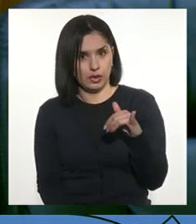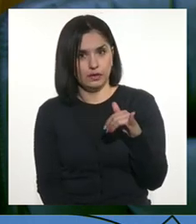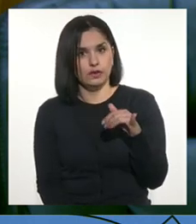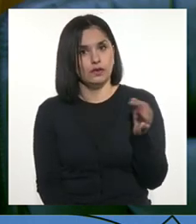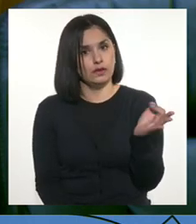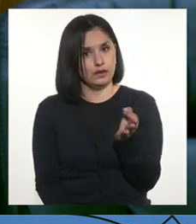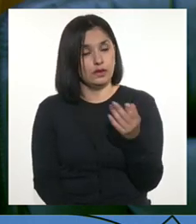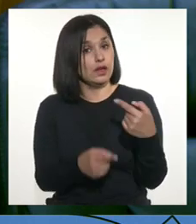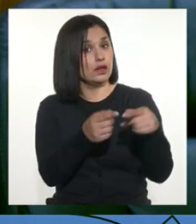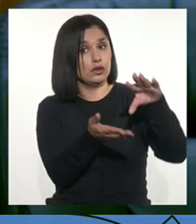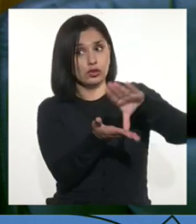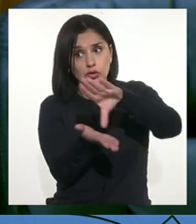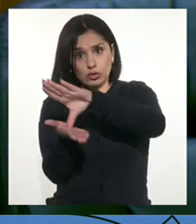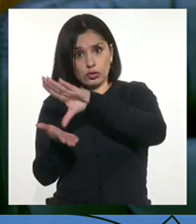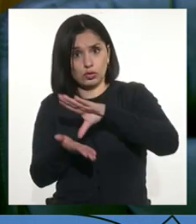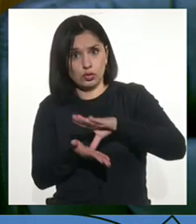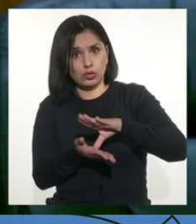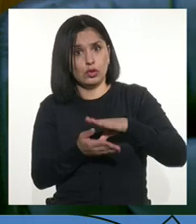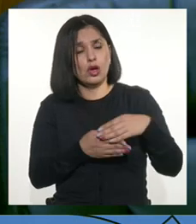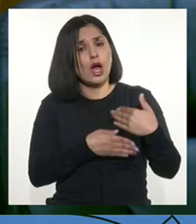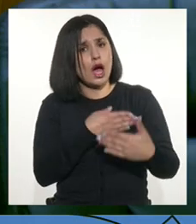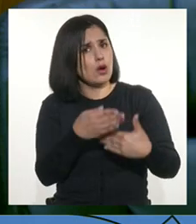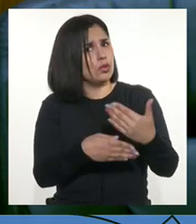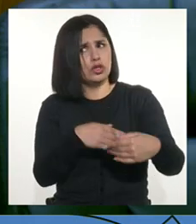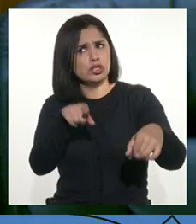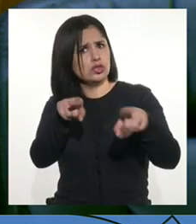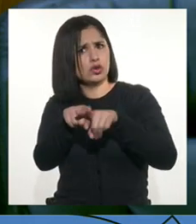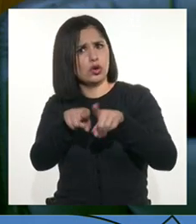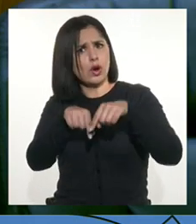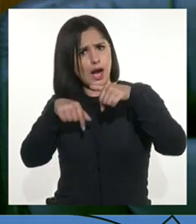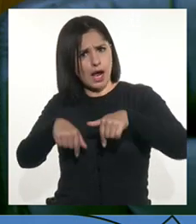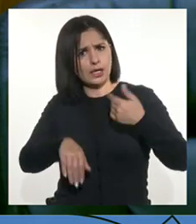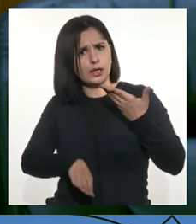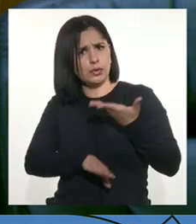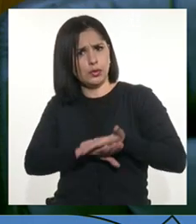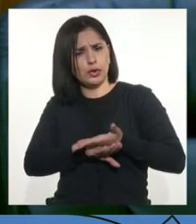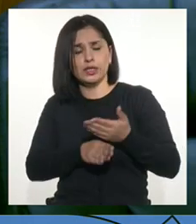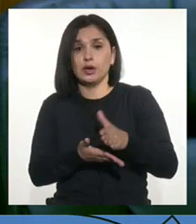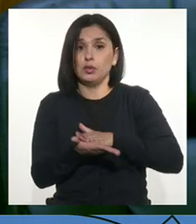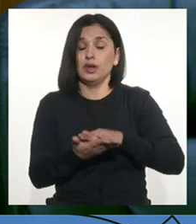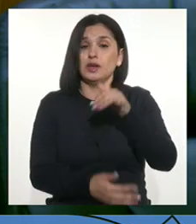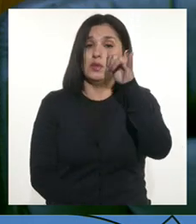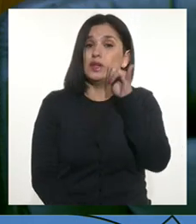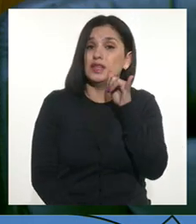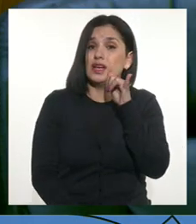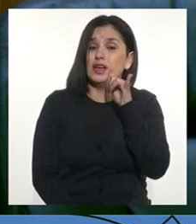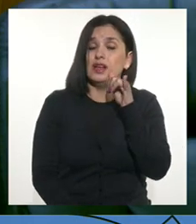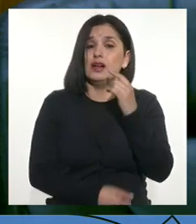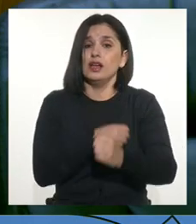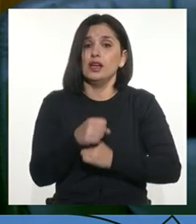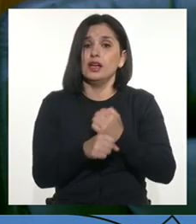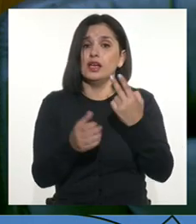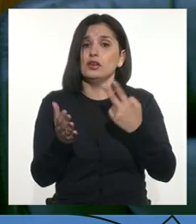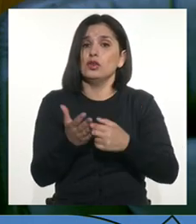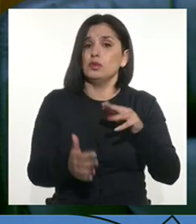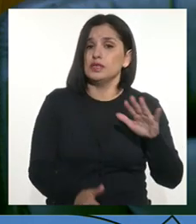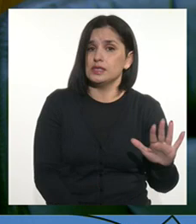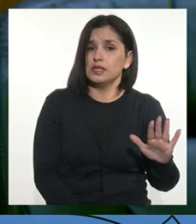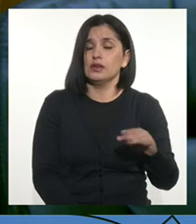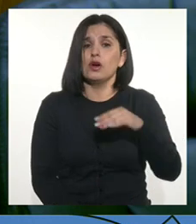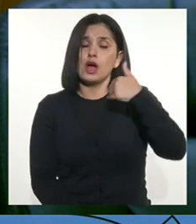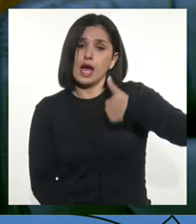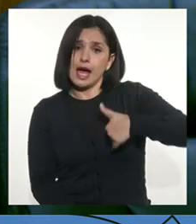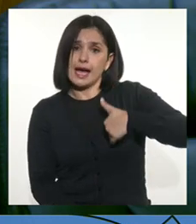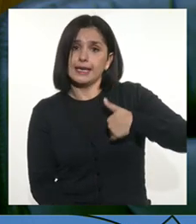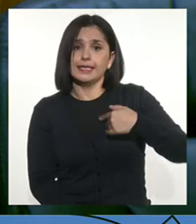que en otras naciones han llevado a cabo procesos similares al propuesto así por ejemplo italia en el año 2005 argentina entre los